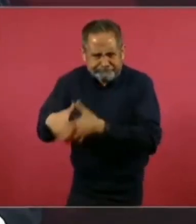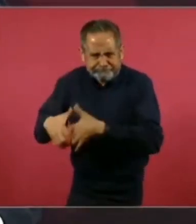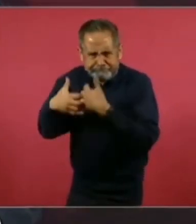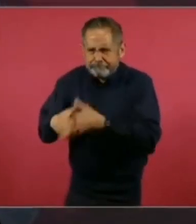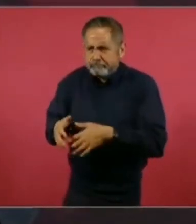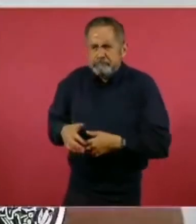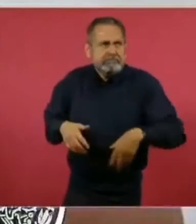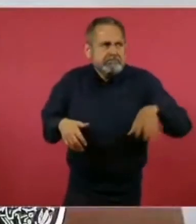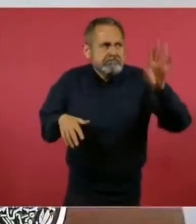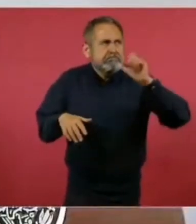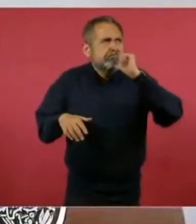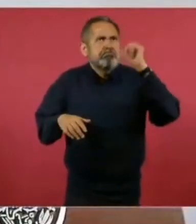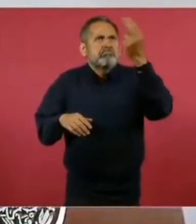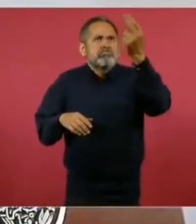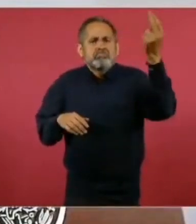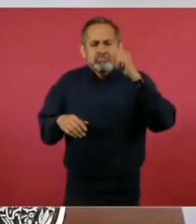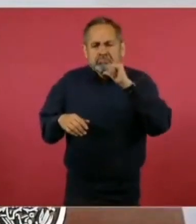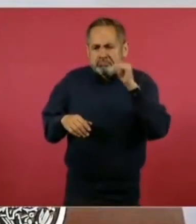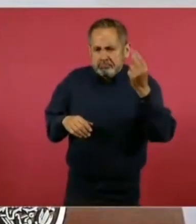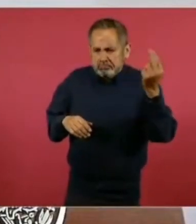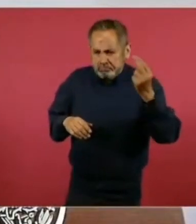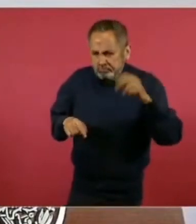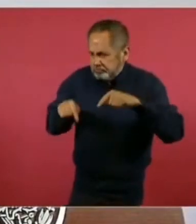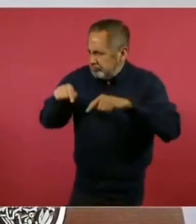es distinto.